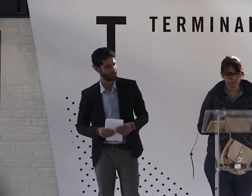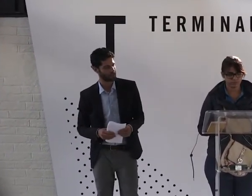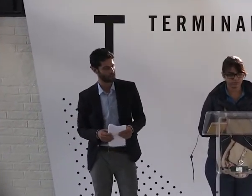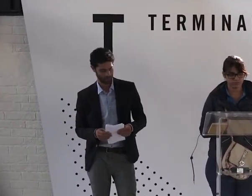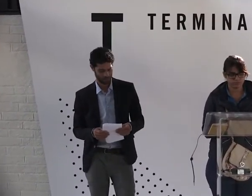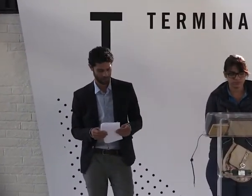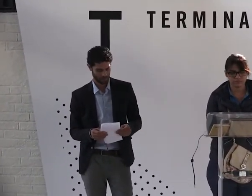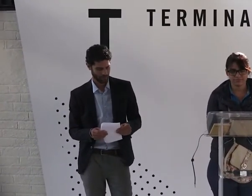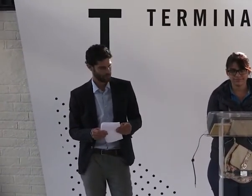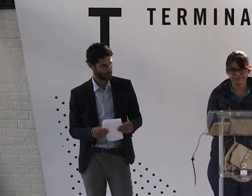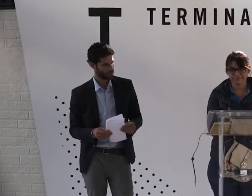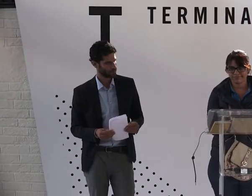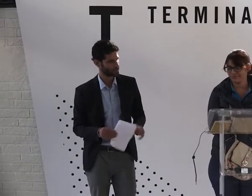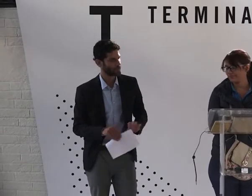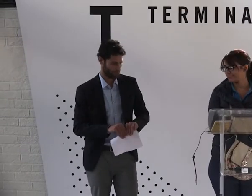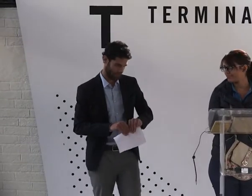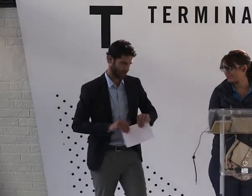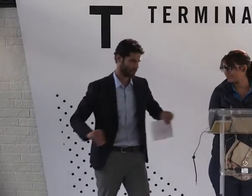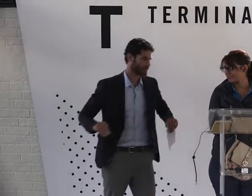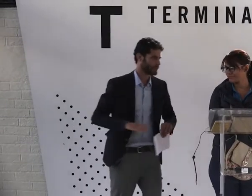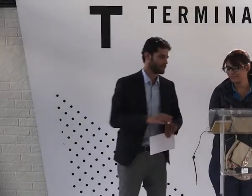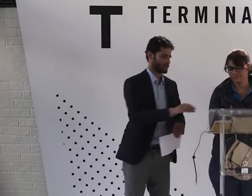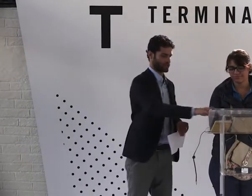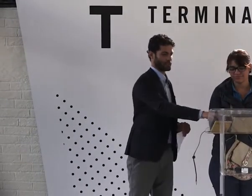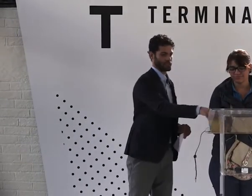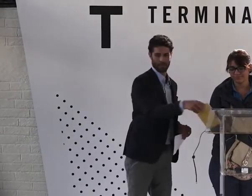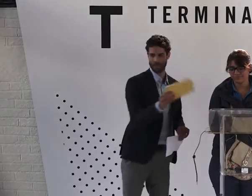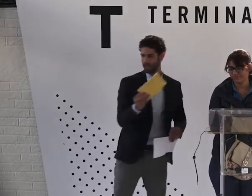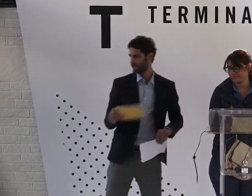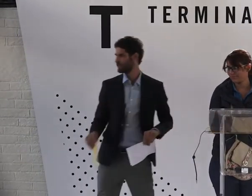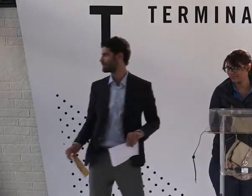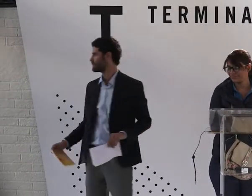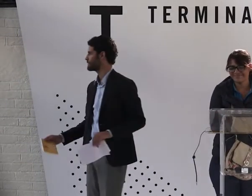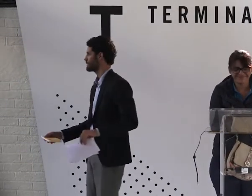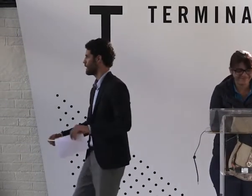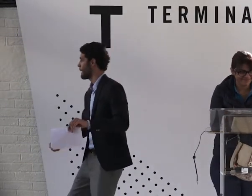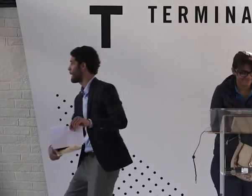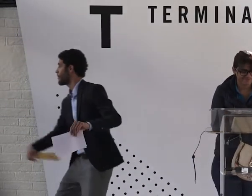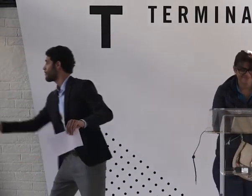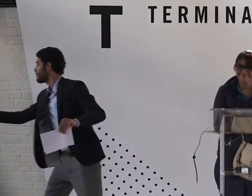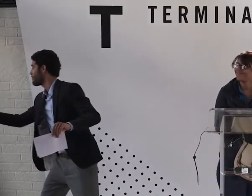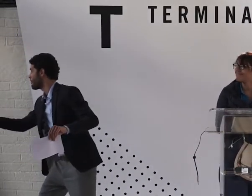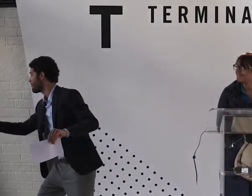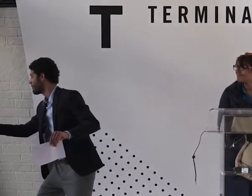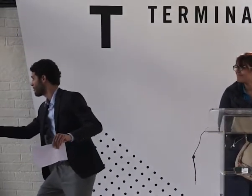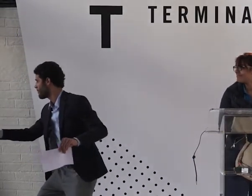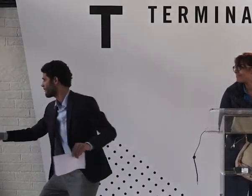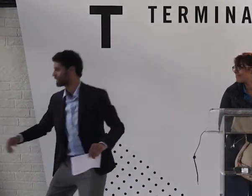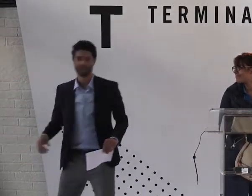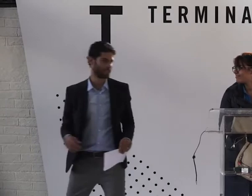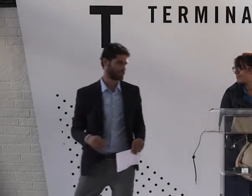libros, nada más. Ok, entonces este bye.